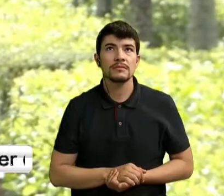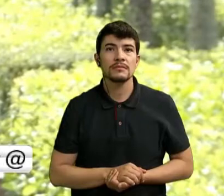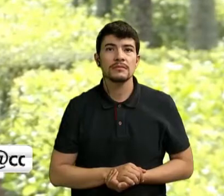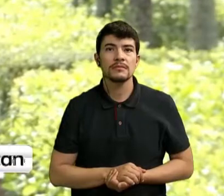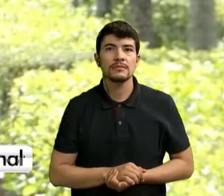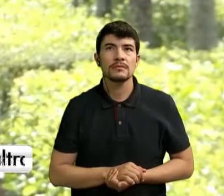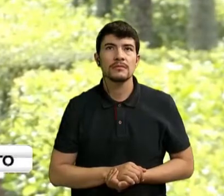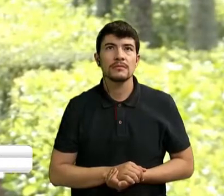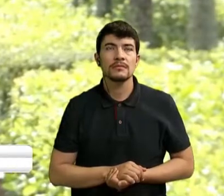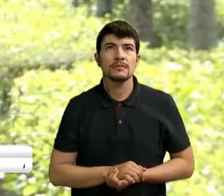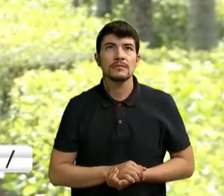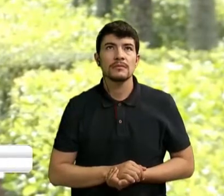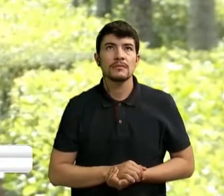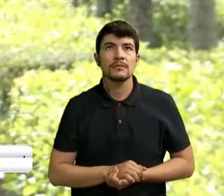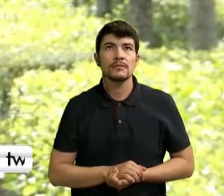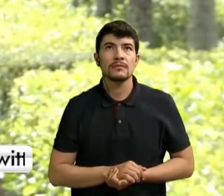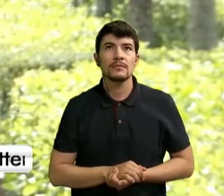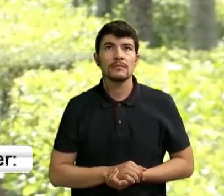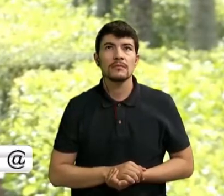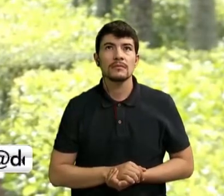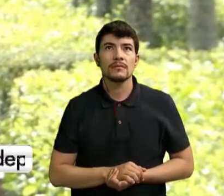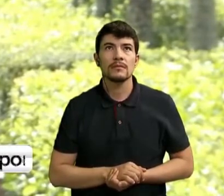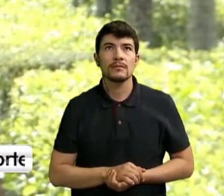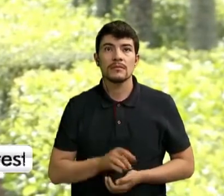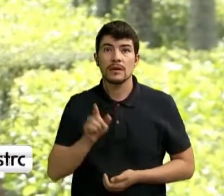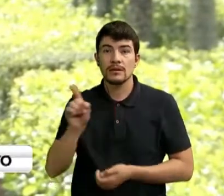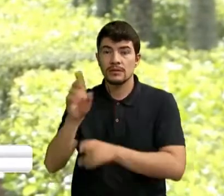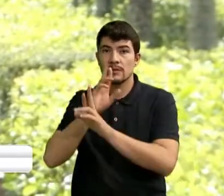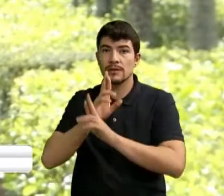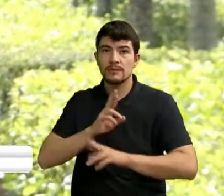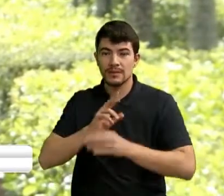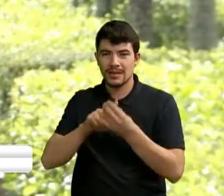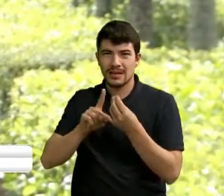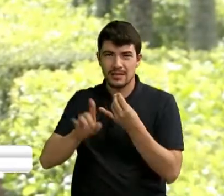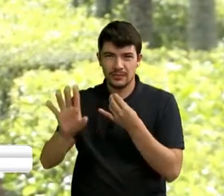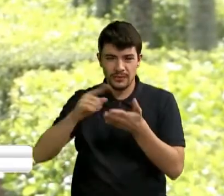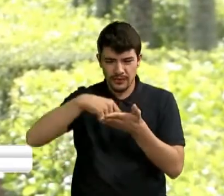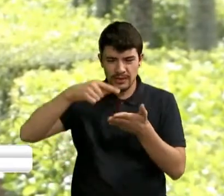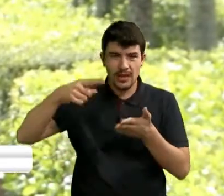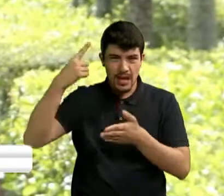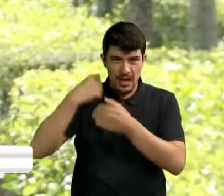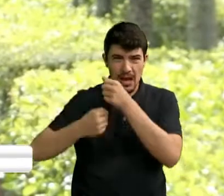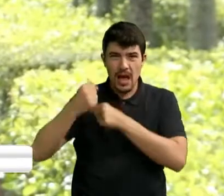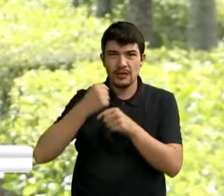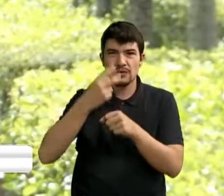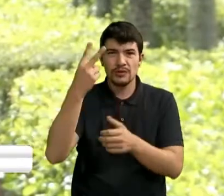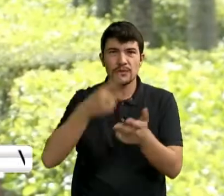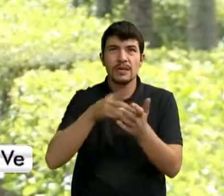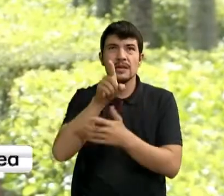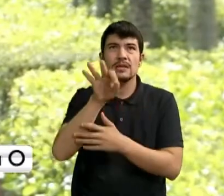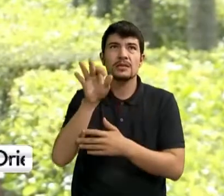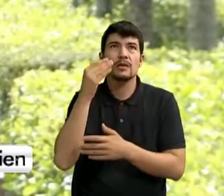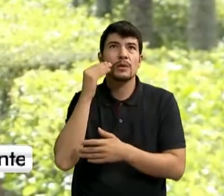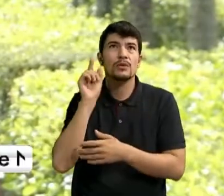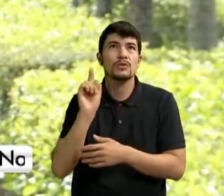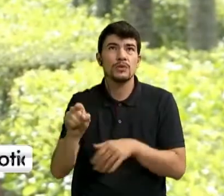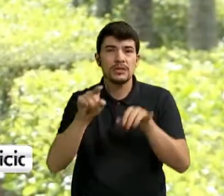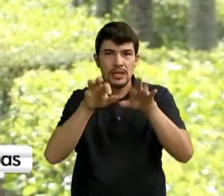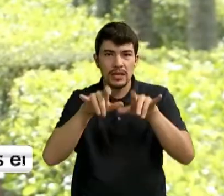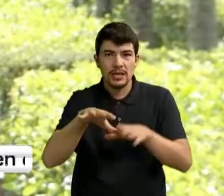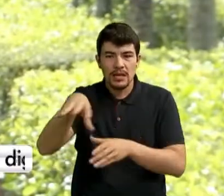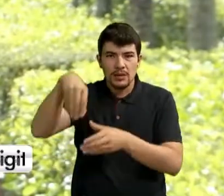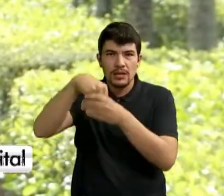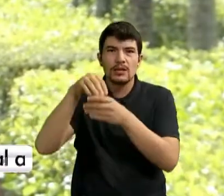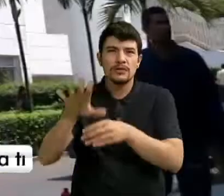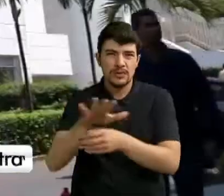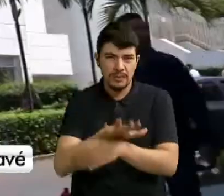general de la nación tendrá que responder por un caso que se presentó un contrato firmado en el año 2013 cuando era secretario del interior de este